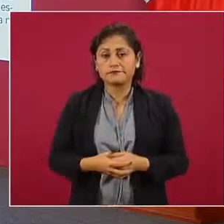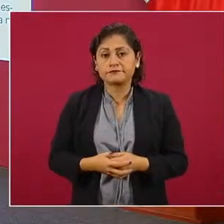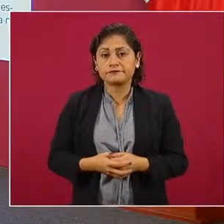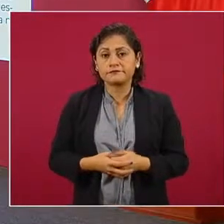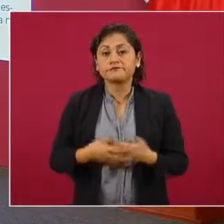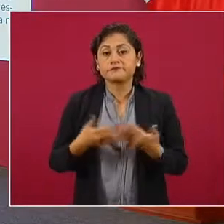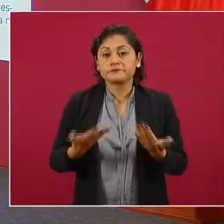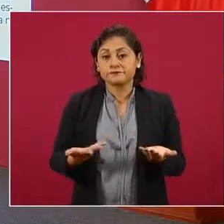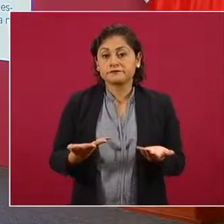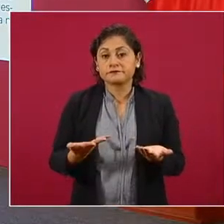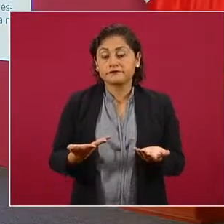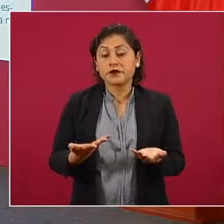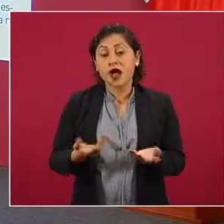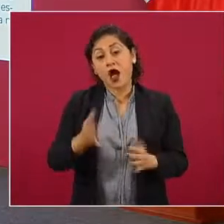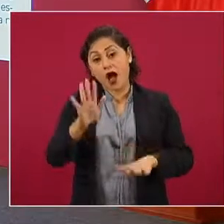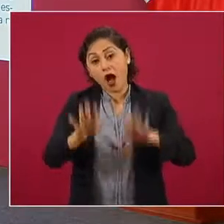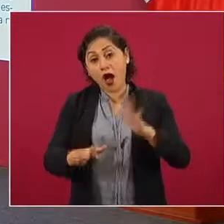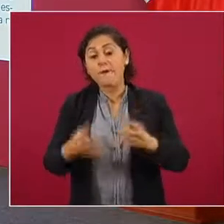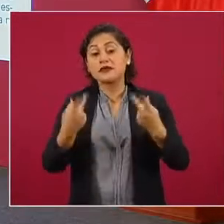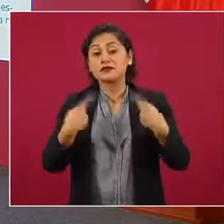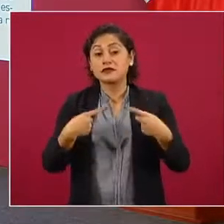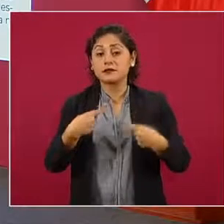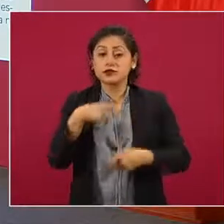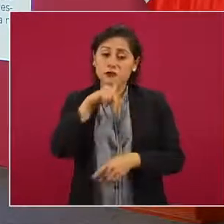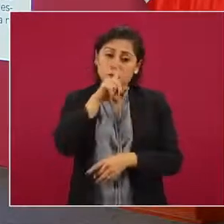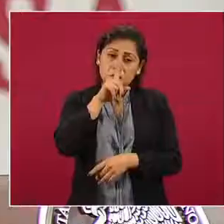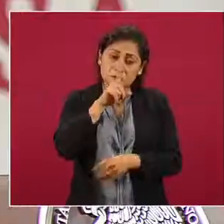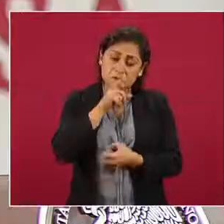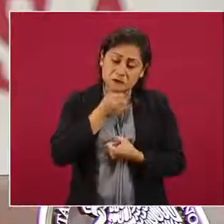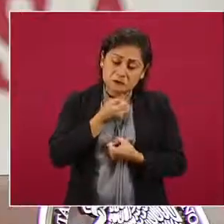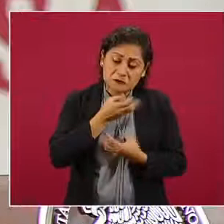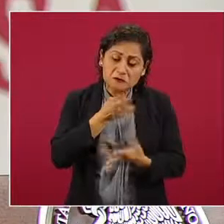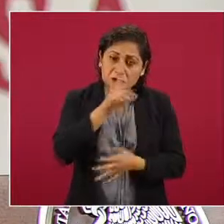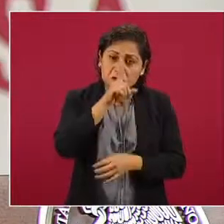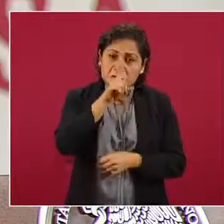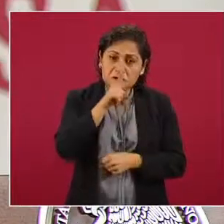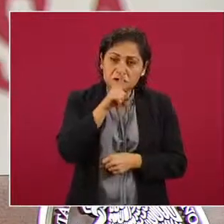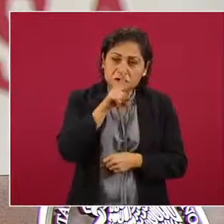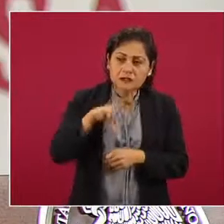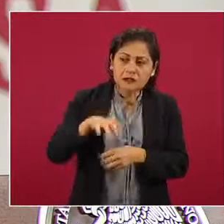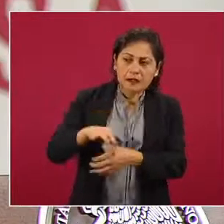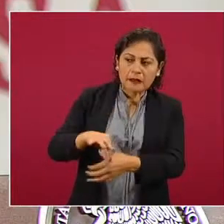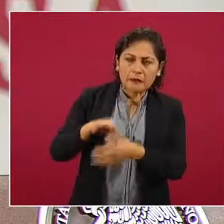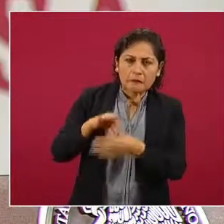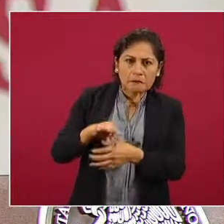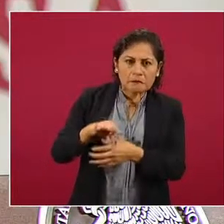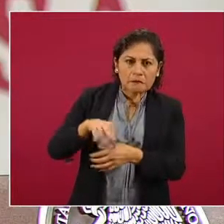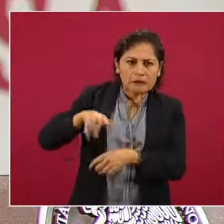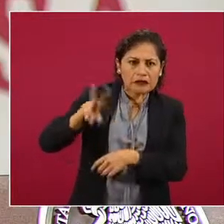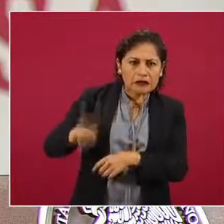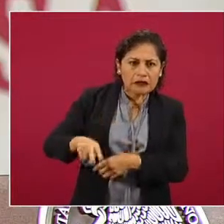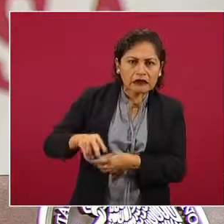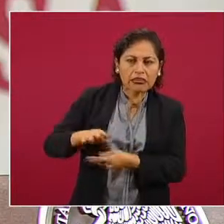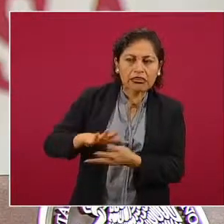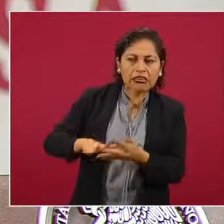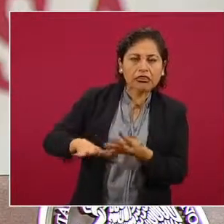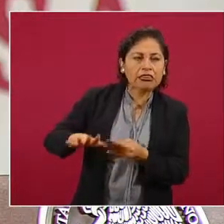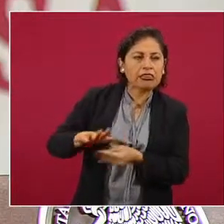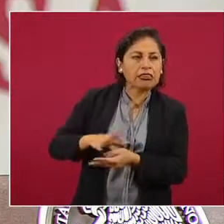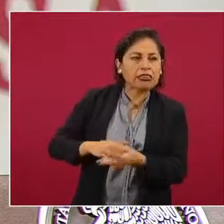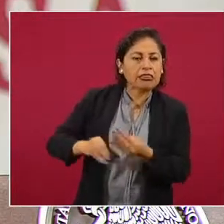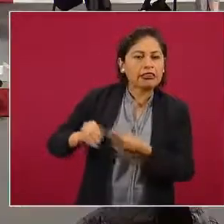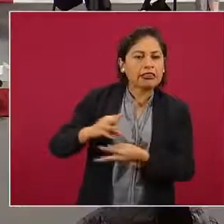La persona miente cuando tergiversa o deforma los hechos en forma deliberada,